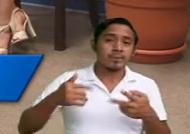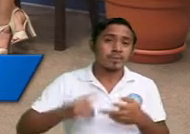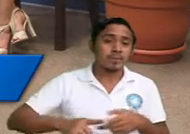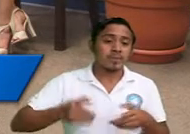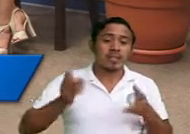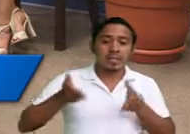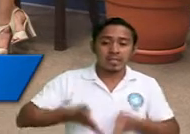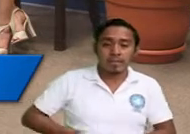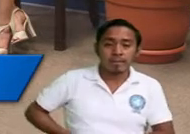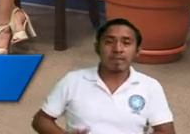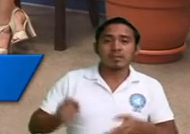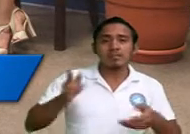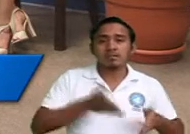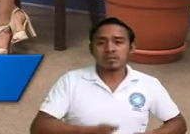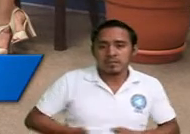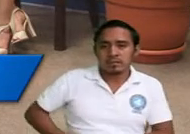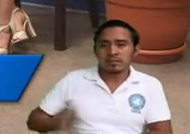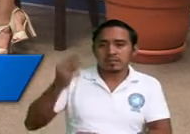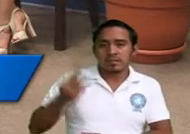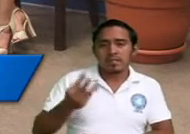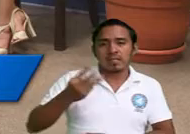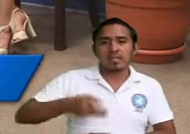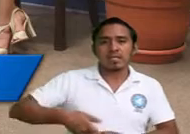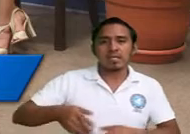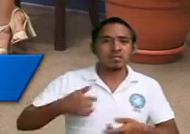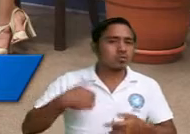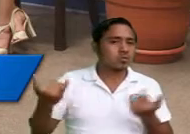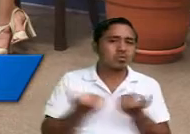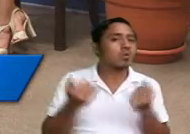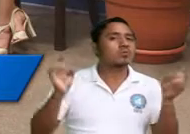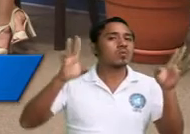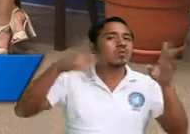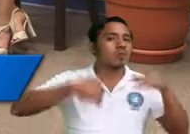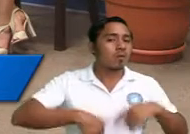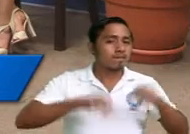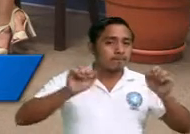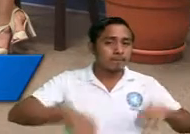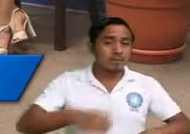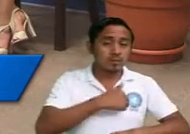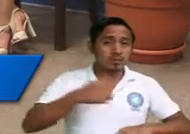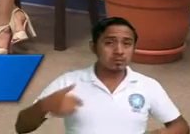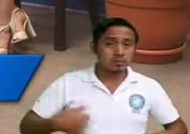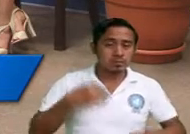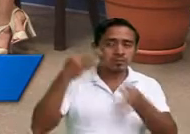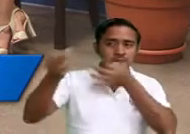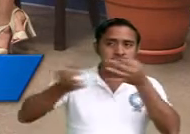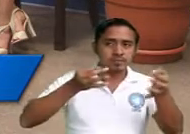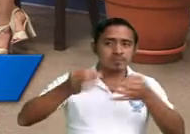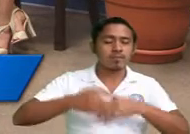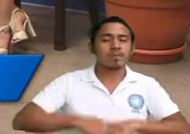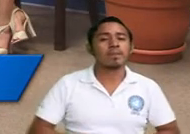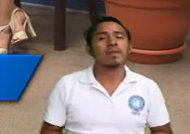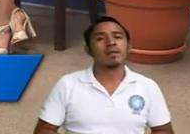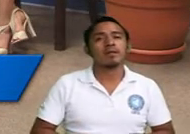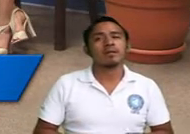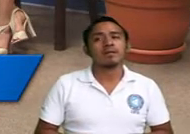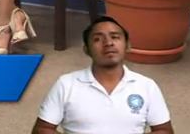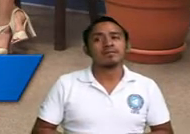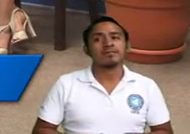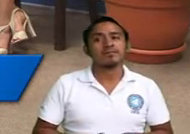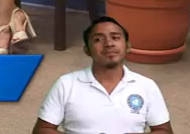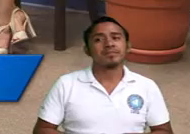tuvo gemelos, tuvo trillizos? ¿Qué tiene que ver precisamente con eso? Acláreme. Bueno, de hecho,